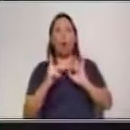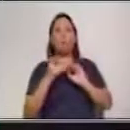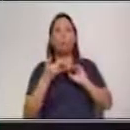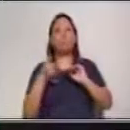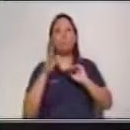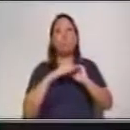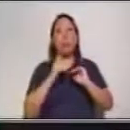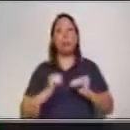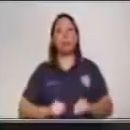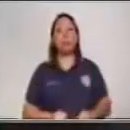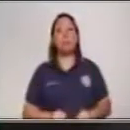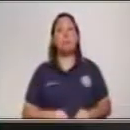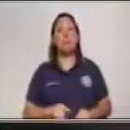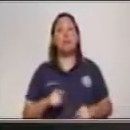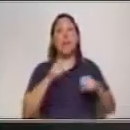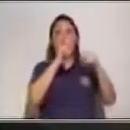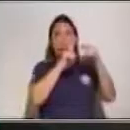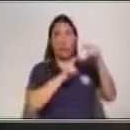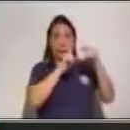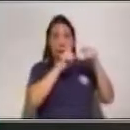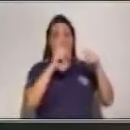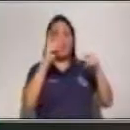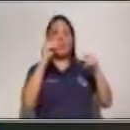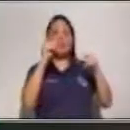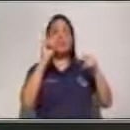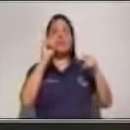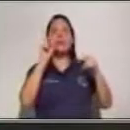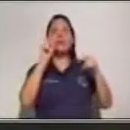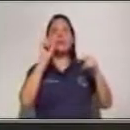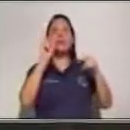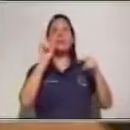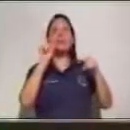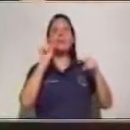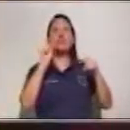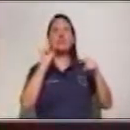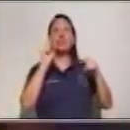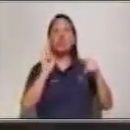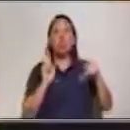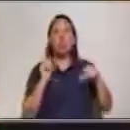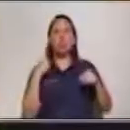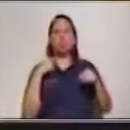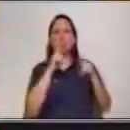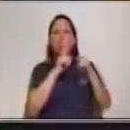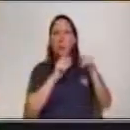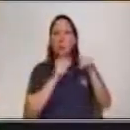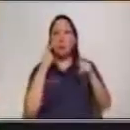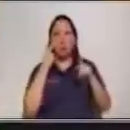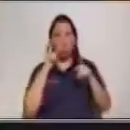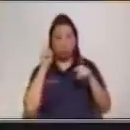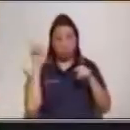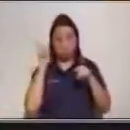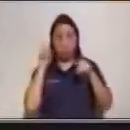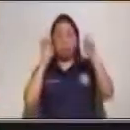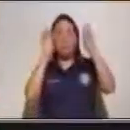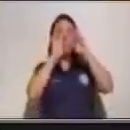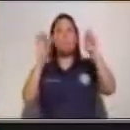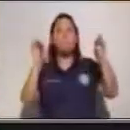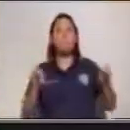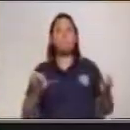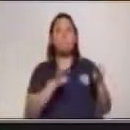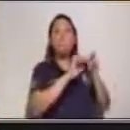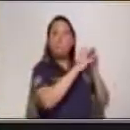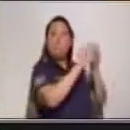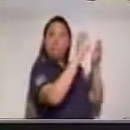la palabra divisor. ¿Qué es un divisor? Pasamos al pizarrón